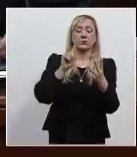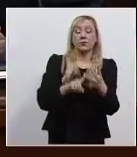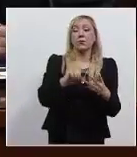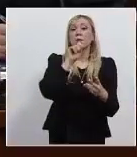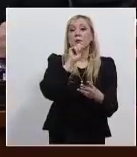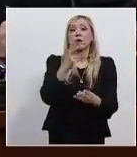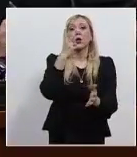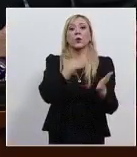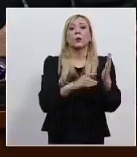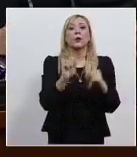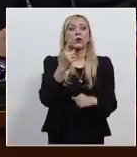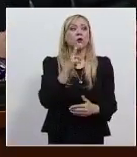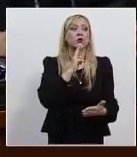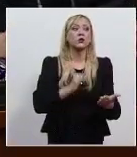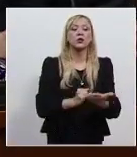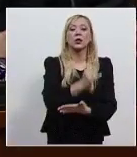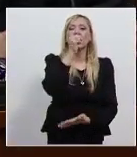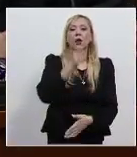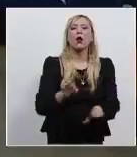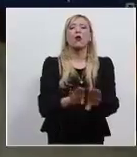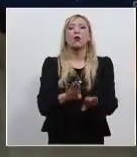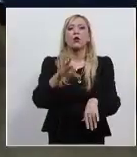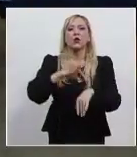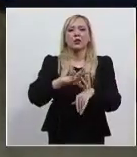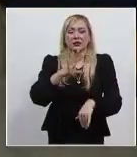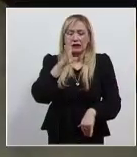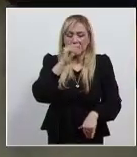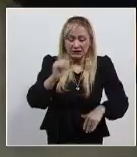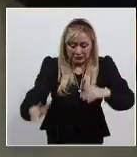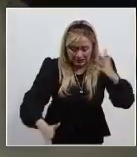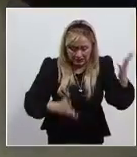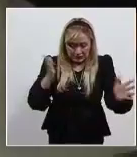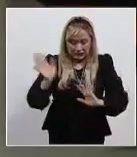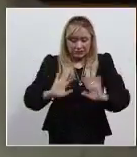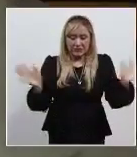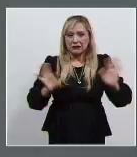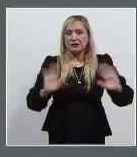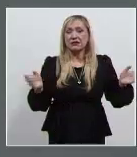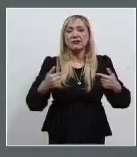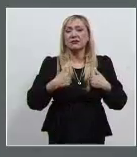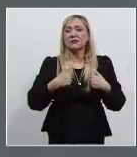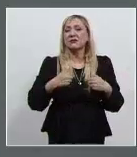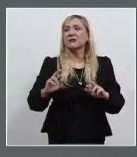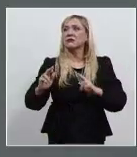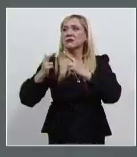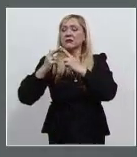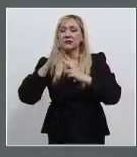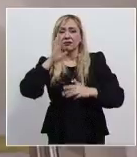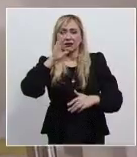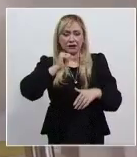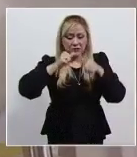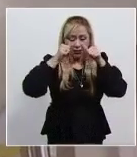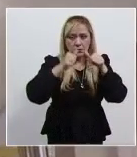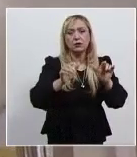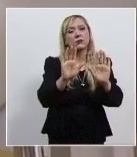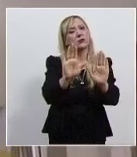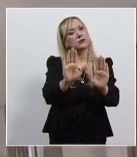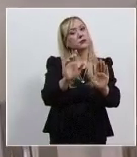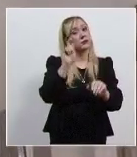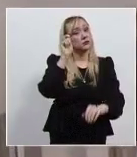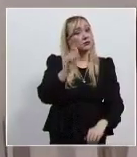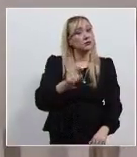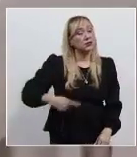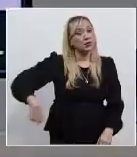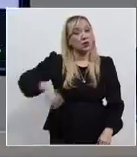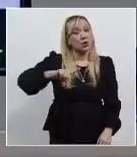de 2021 sobre la objeción de conciencia, en específico que, en ciertos casos, su ejercicio no puede ocasionar que el Estado